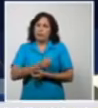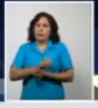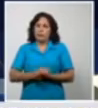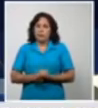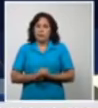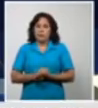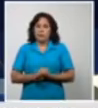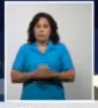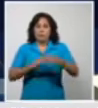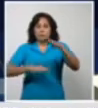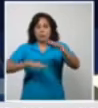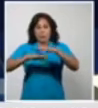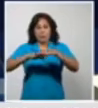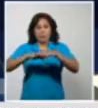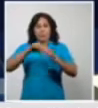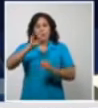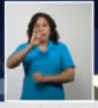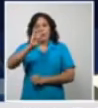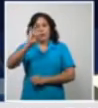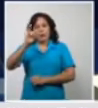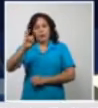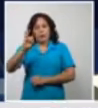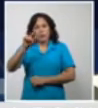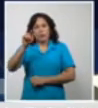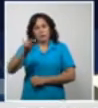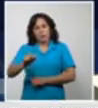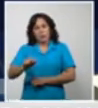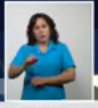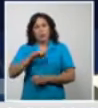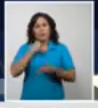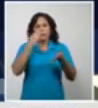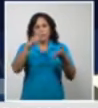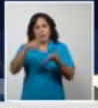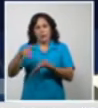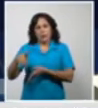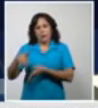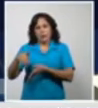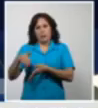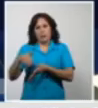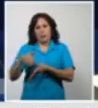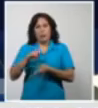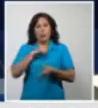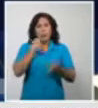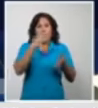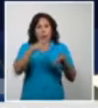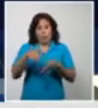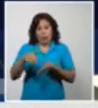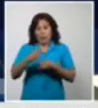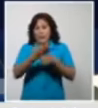acumulamos un total de 77 fallecidos. Eso nos da una letalidad de un